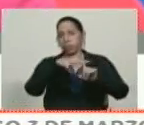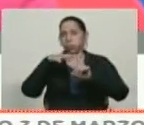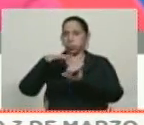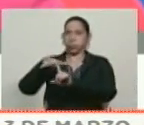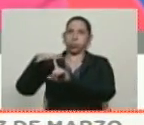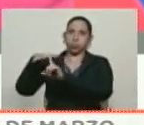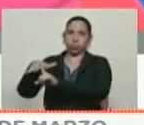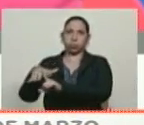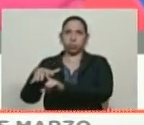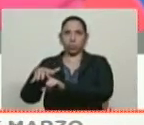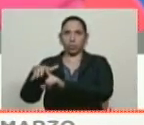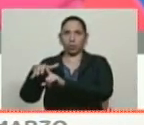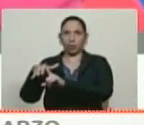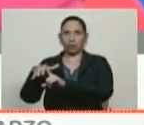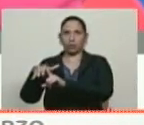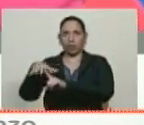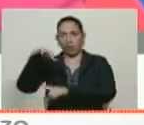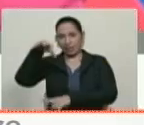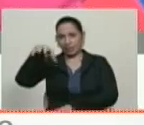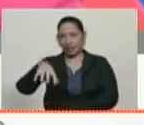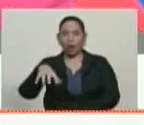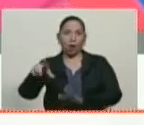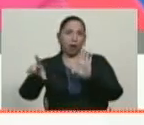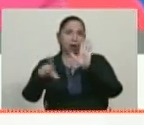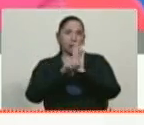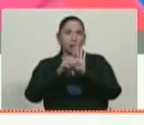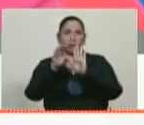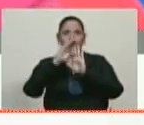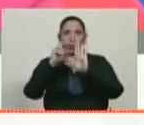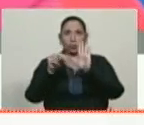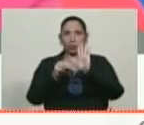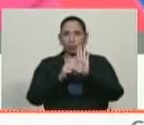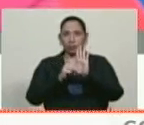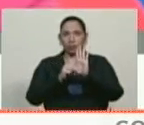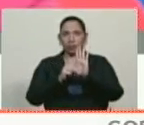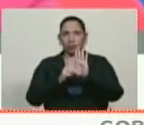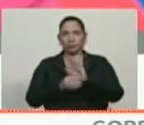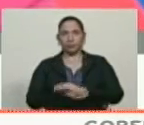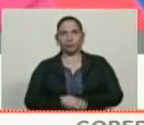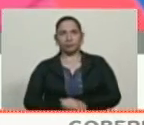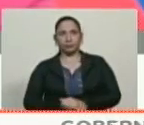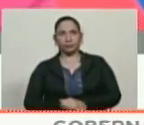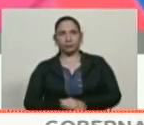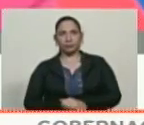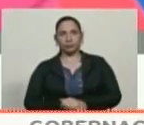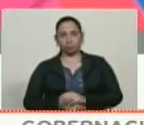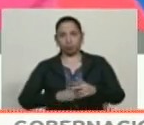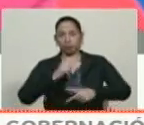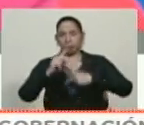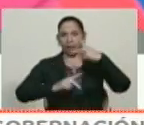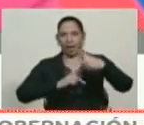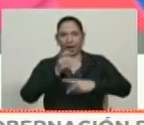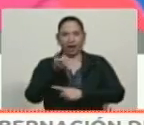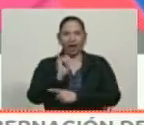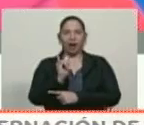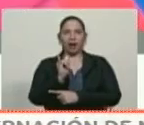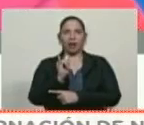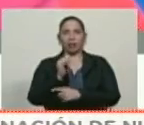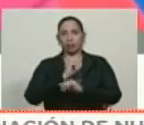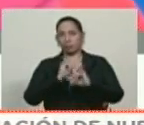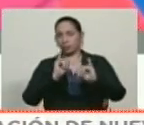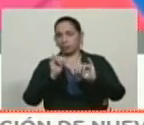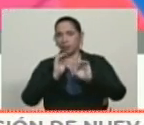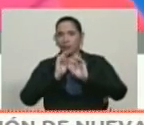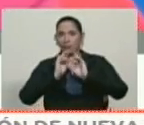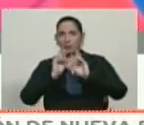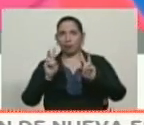contra estados legítimos y constitucionales, el señor Abrams. Bueno, hay planes, ciertamente, se ha venido ya mencionando, y